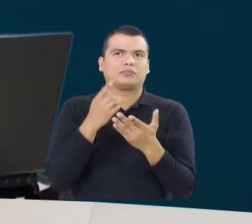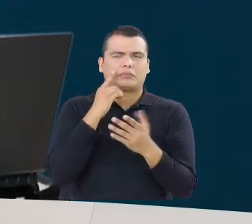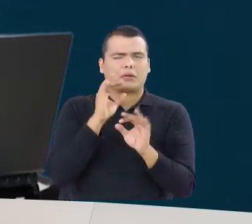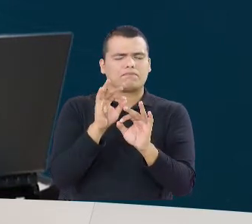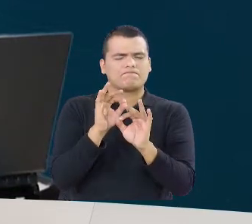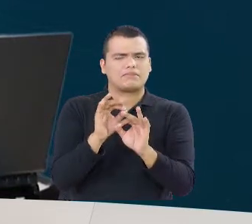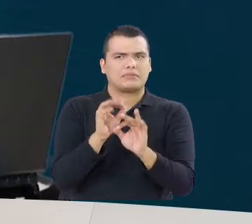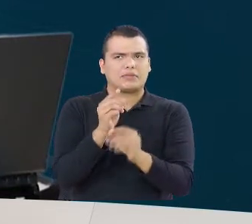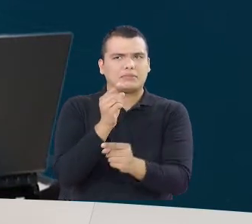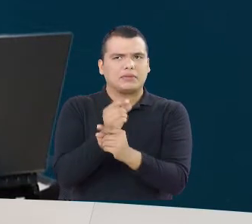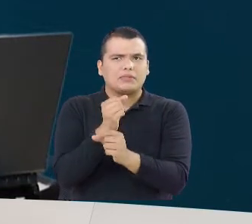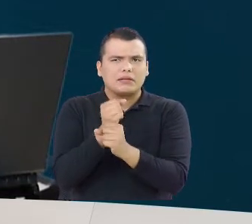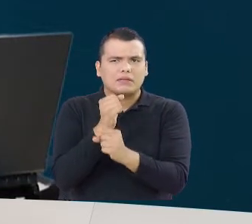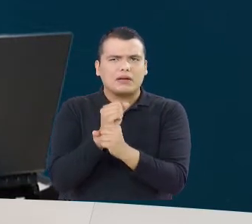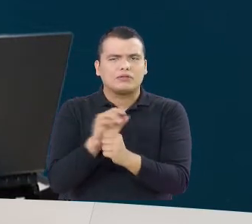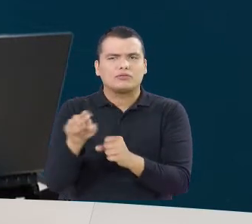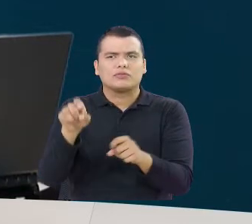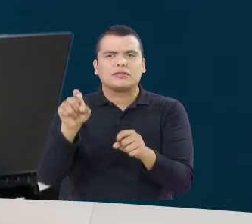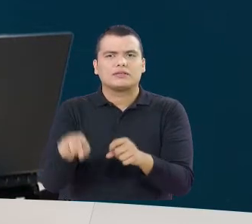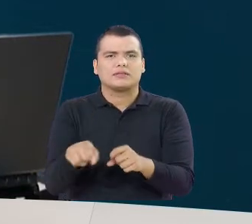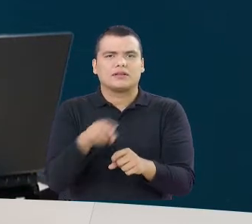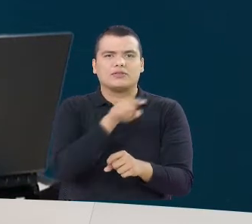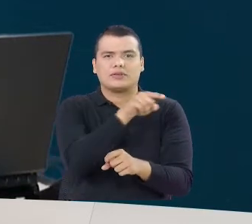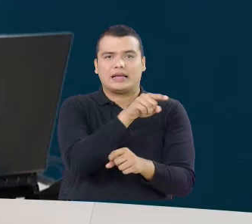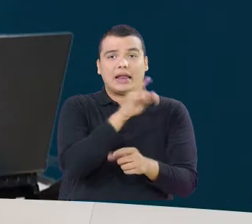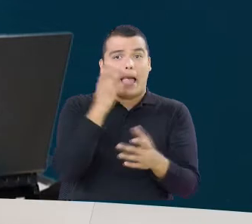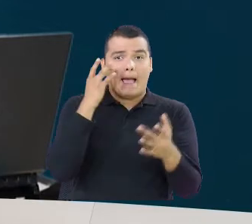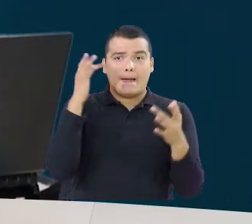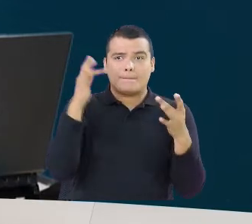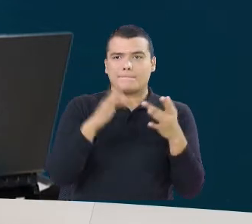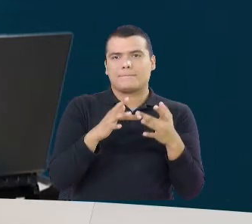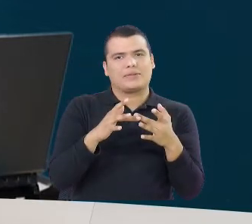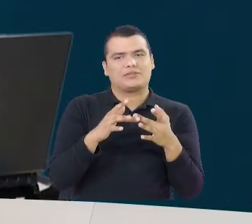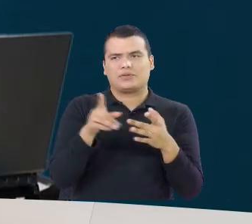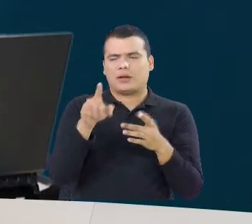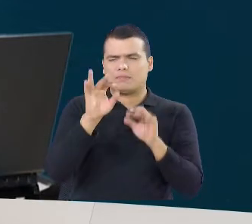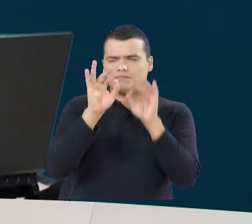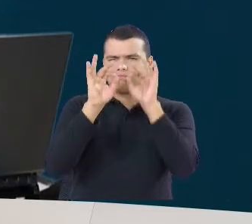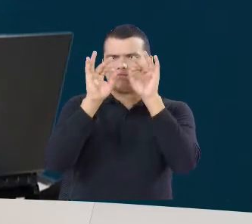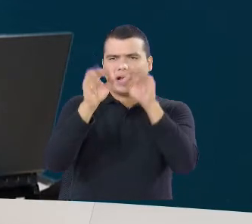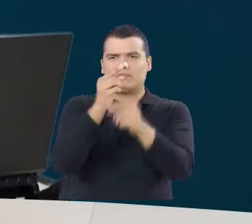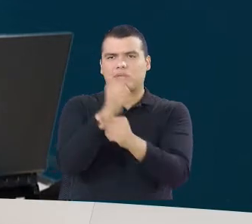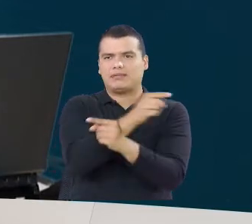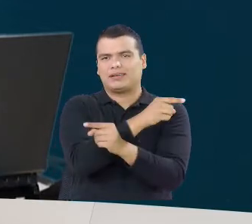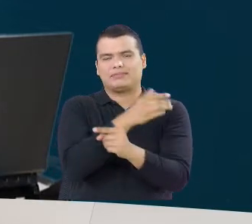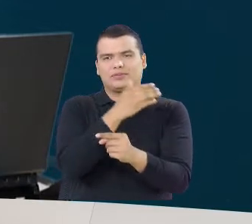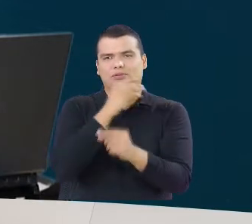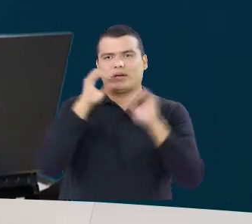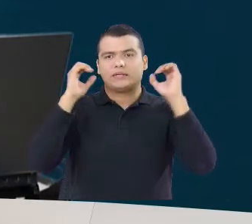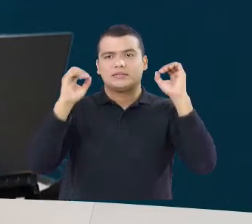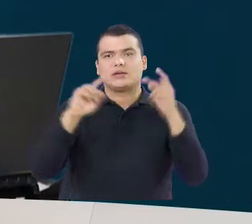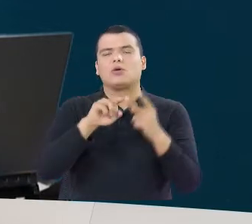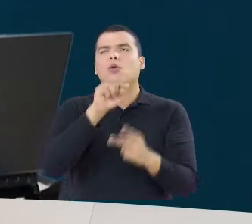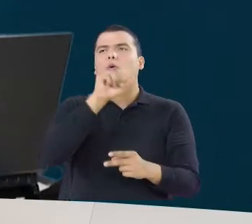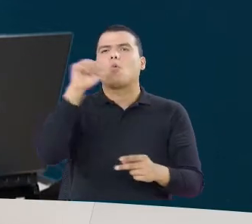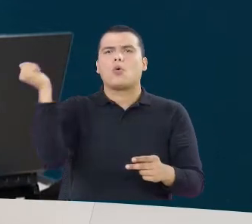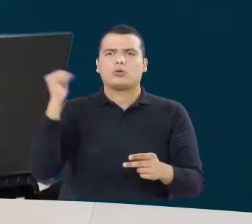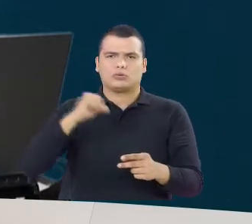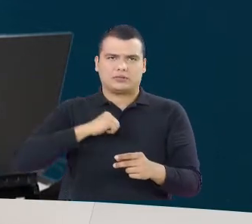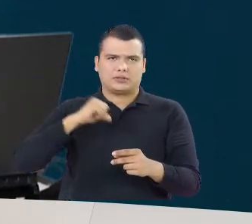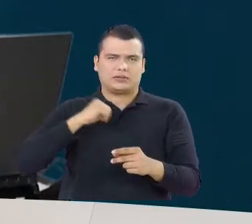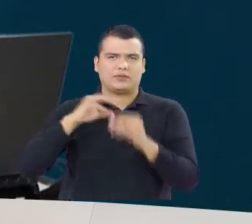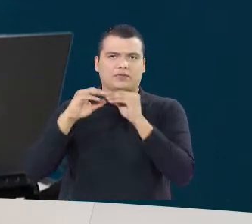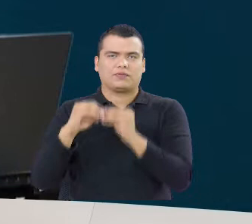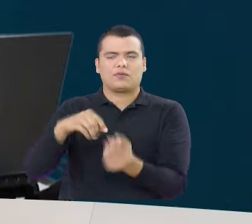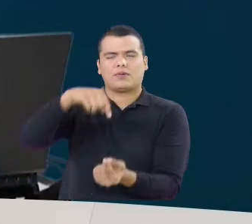precisión, este tipo de, por ejemplo, las correas no me servirían porque ya no dan esa precisión. Por ejemplo, aquí tenemos otro sistema de ejes lineales